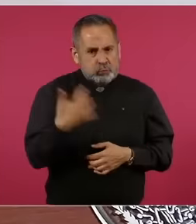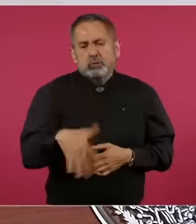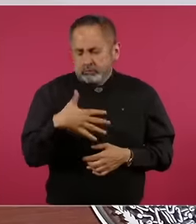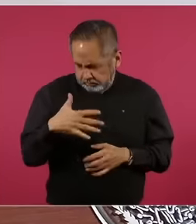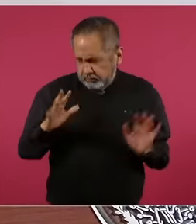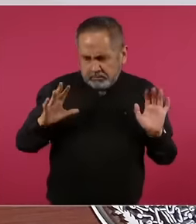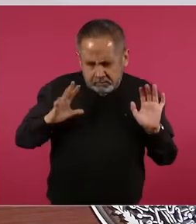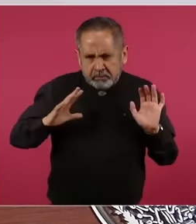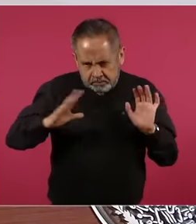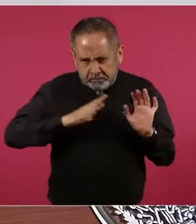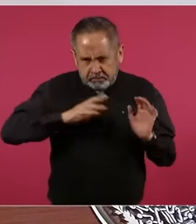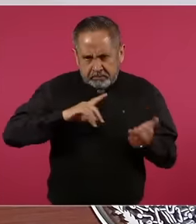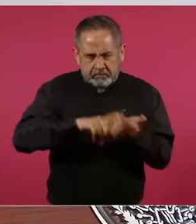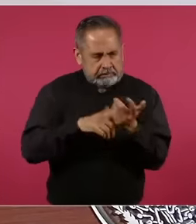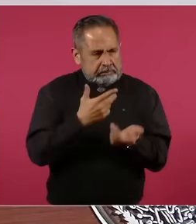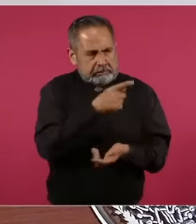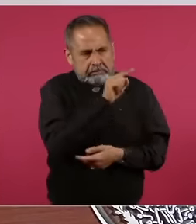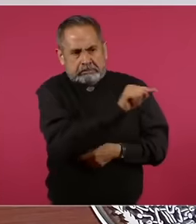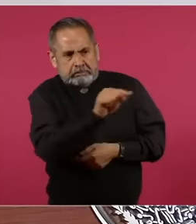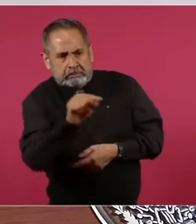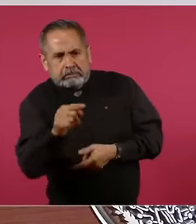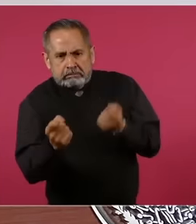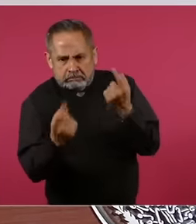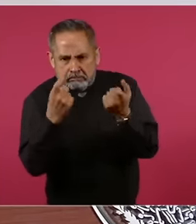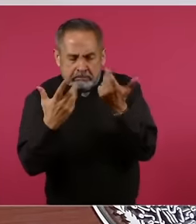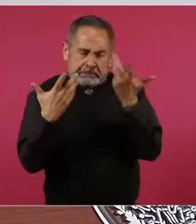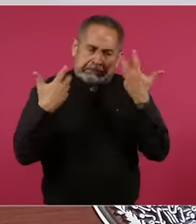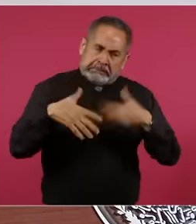destacada, ¿no? Que merece